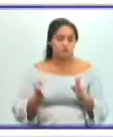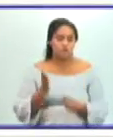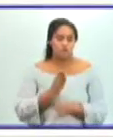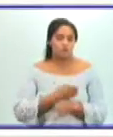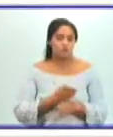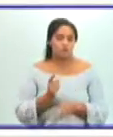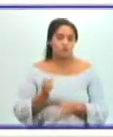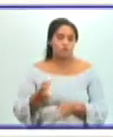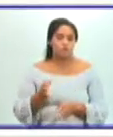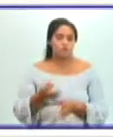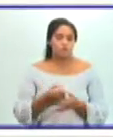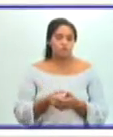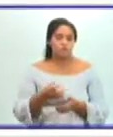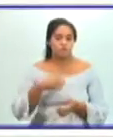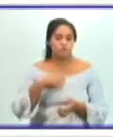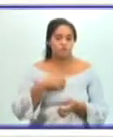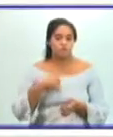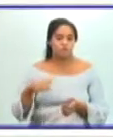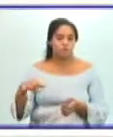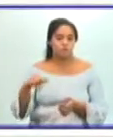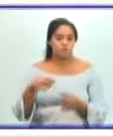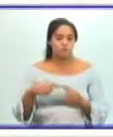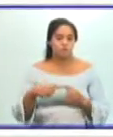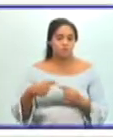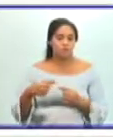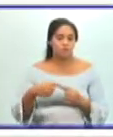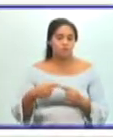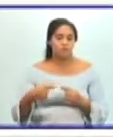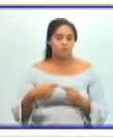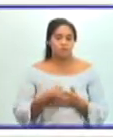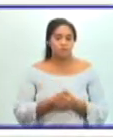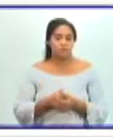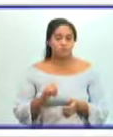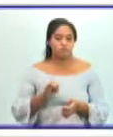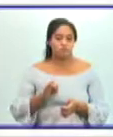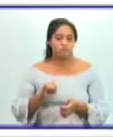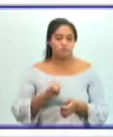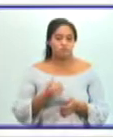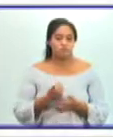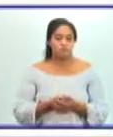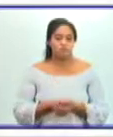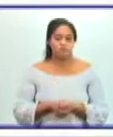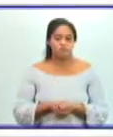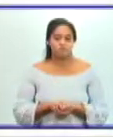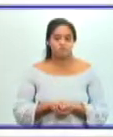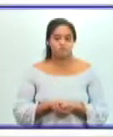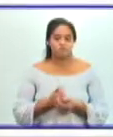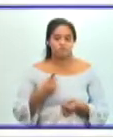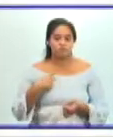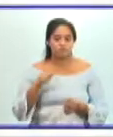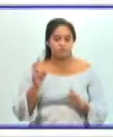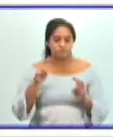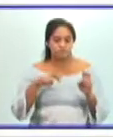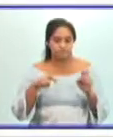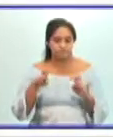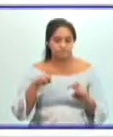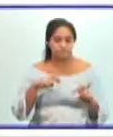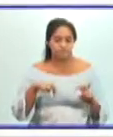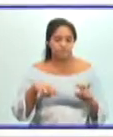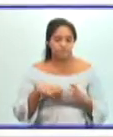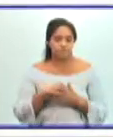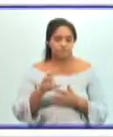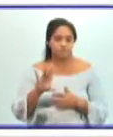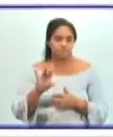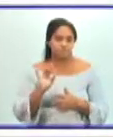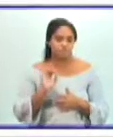paralelogramo tienen igual longitud, son iguales. Entonces, para hallar el segmento AB, vas